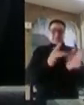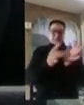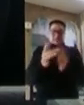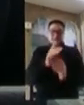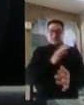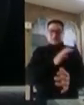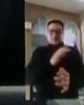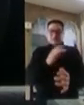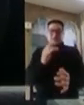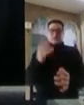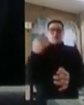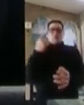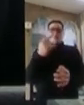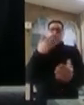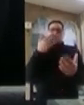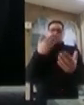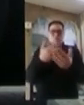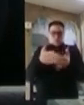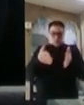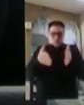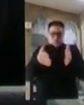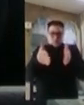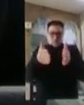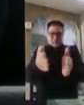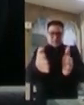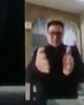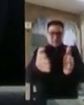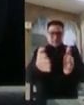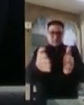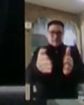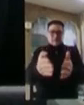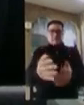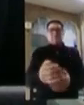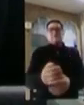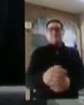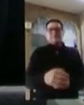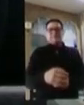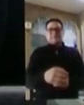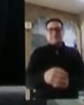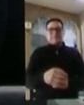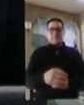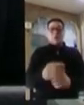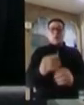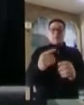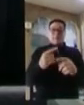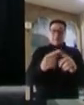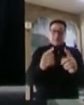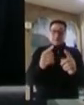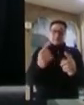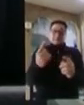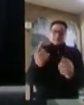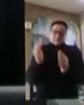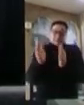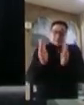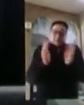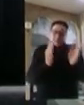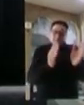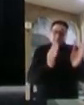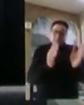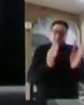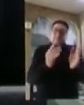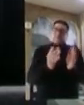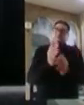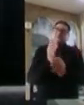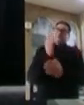llevan a Roma. Eso puede ser cierto, pero para llegar al Padre solamente hay un camino, y el